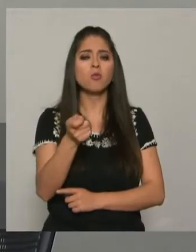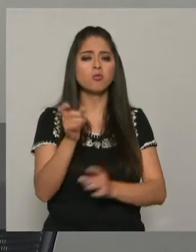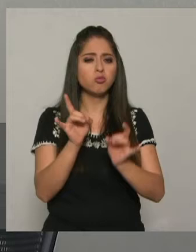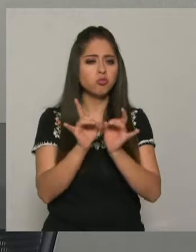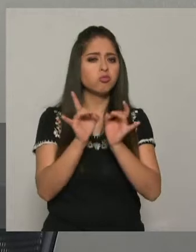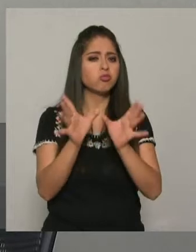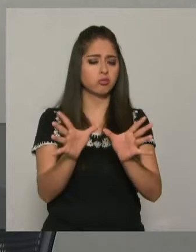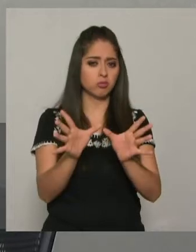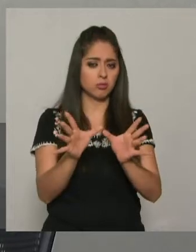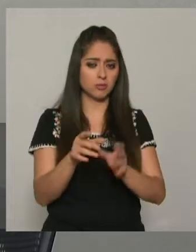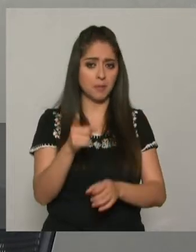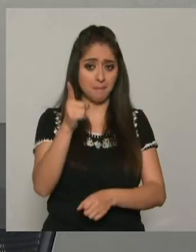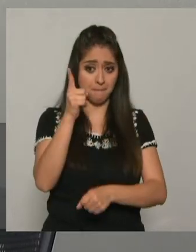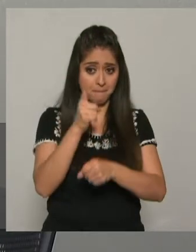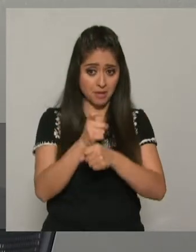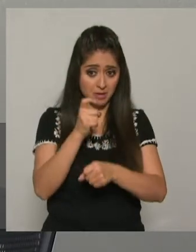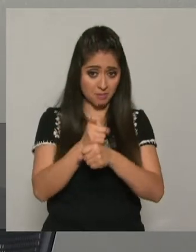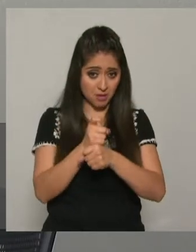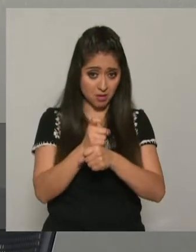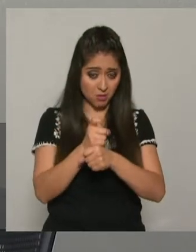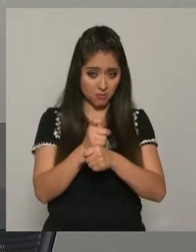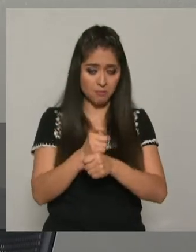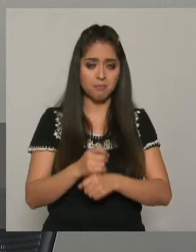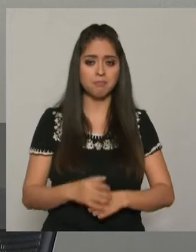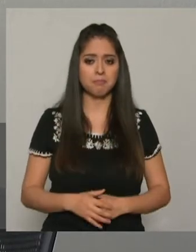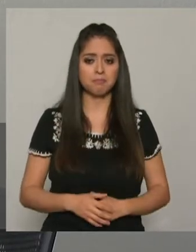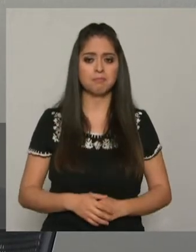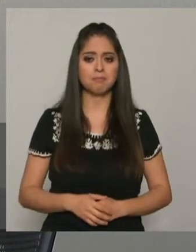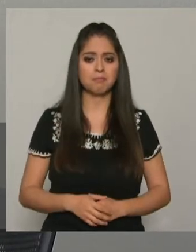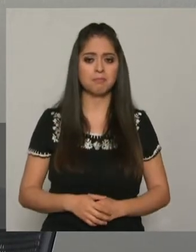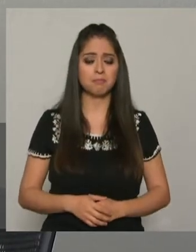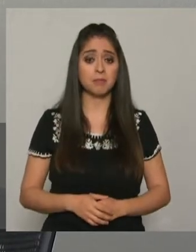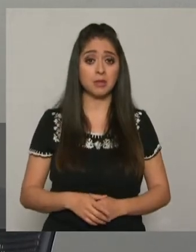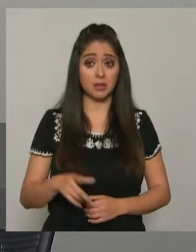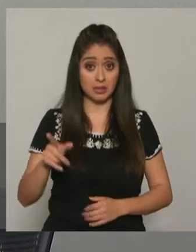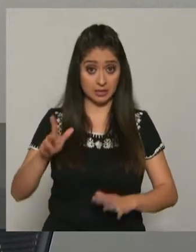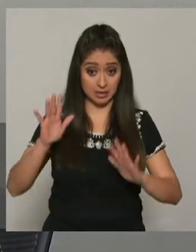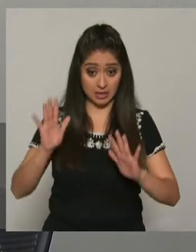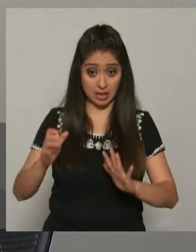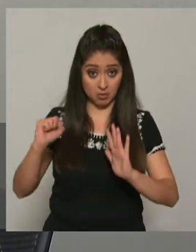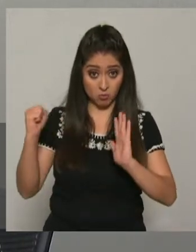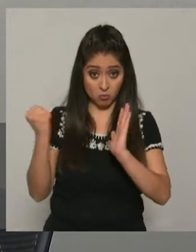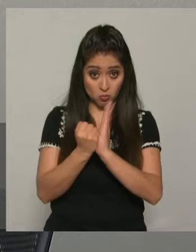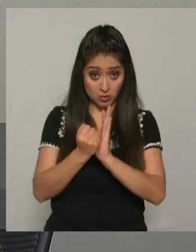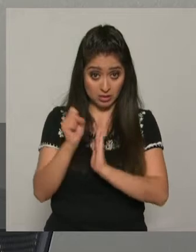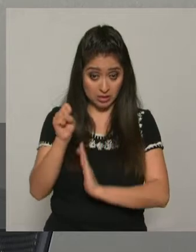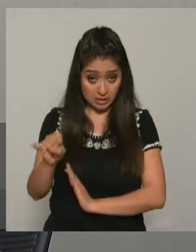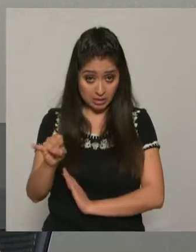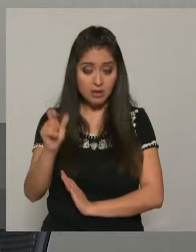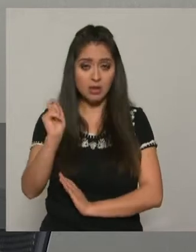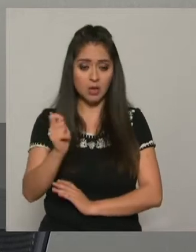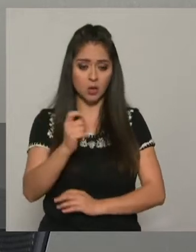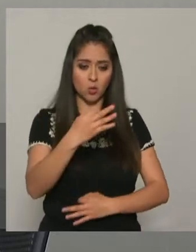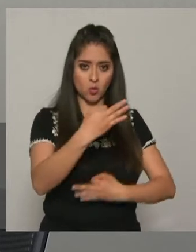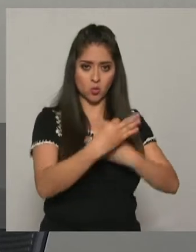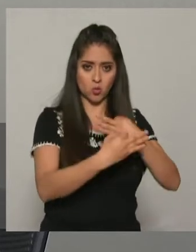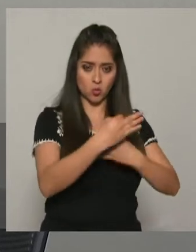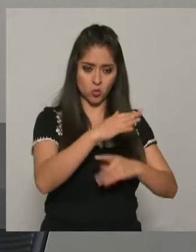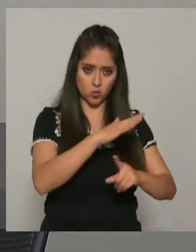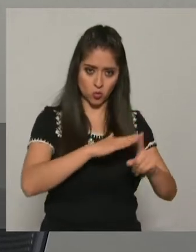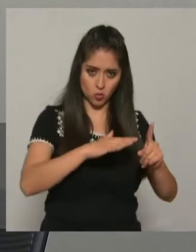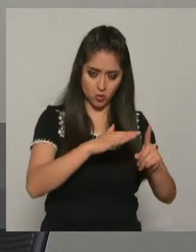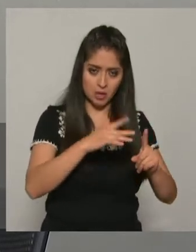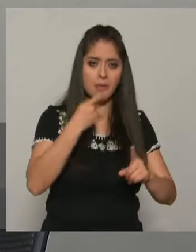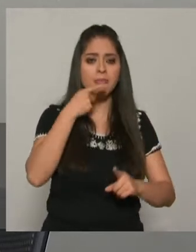hay que reconocer que el impacto que tendría a la aprobación de este dictamen no es solo jurídico, sino también es social. ¿Por